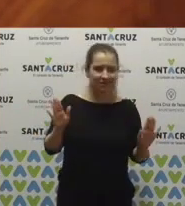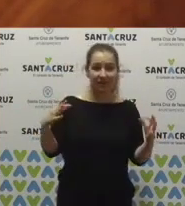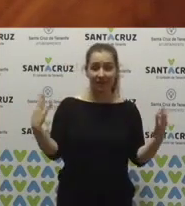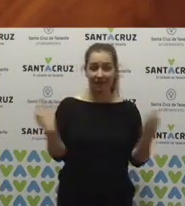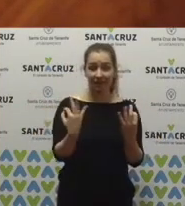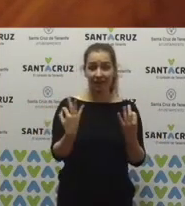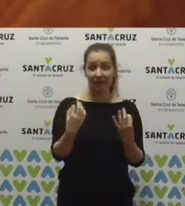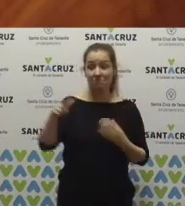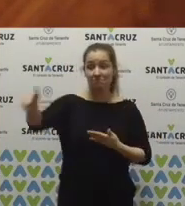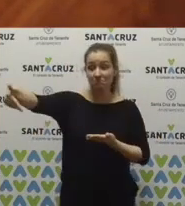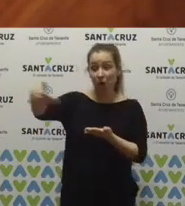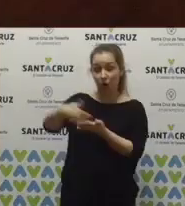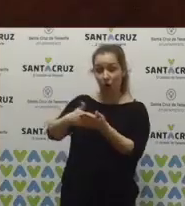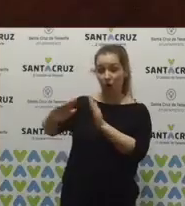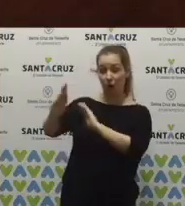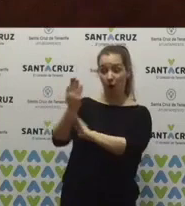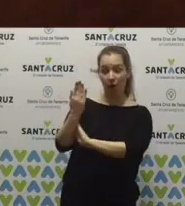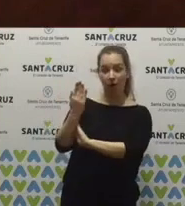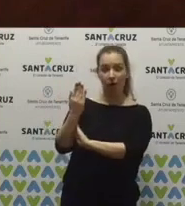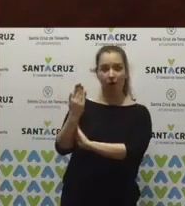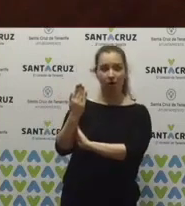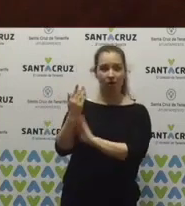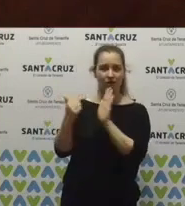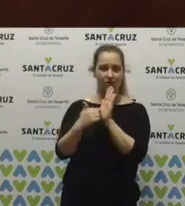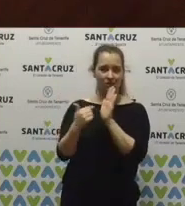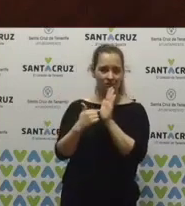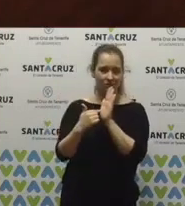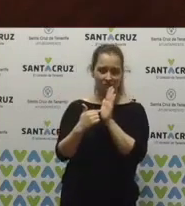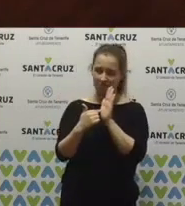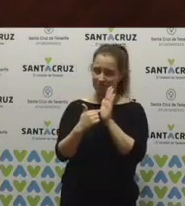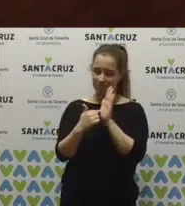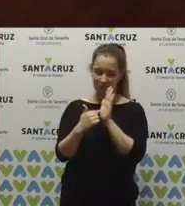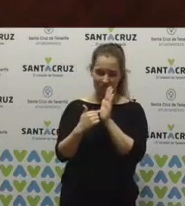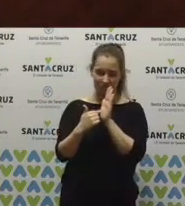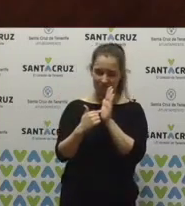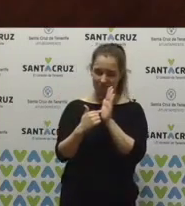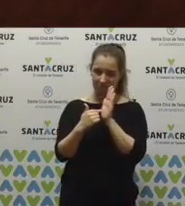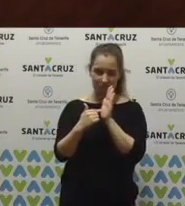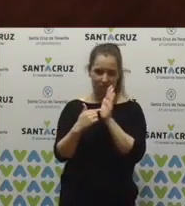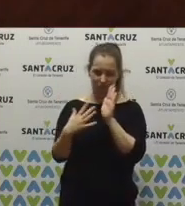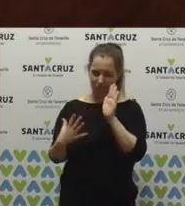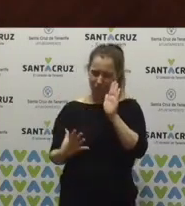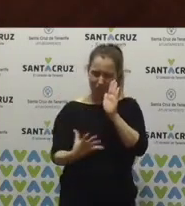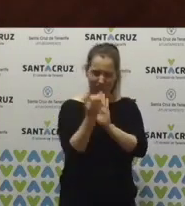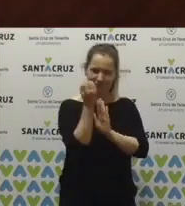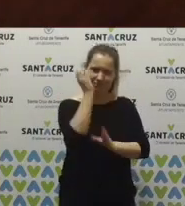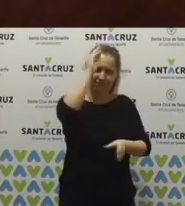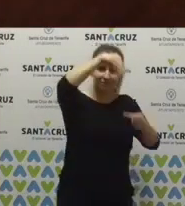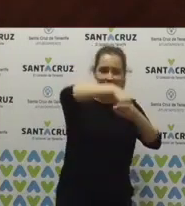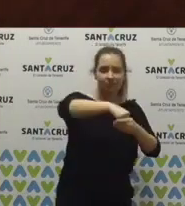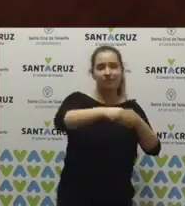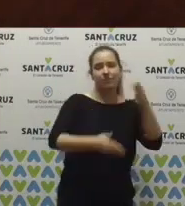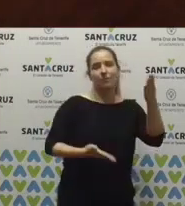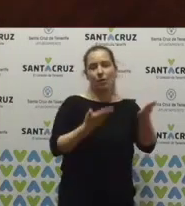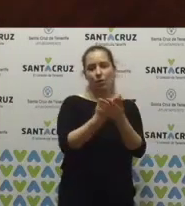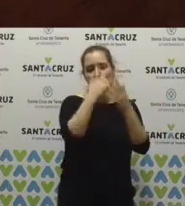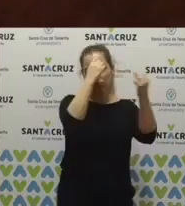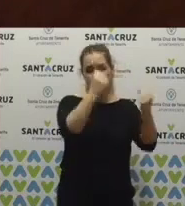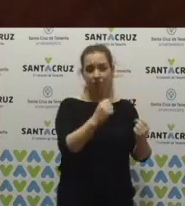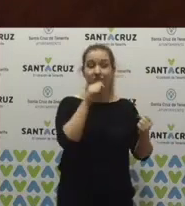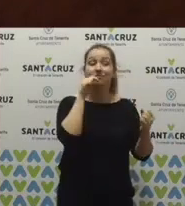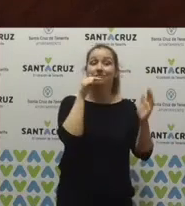una emoción que está absolutamente completamente subsumida en una moción institucional donde todos estamos de acuerdo